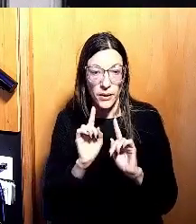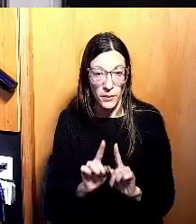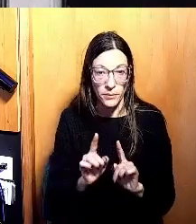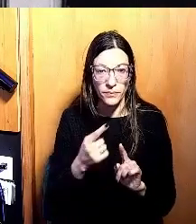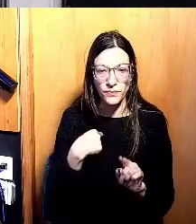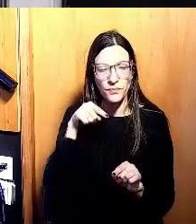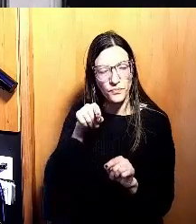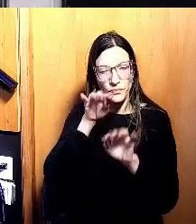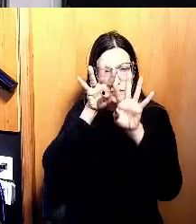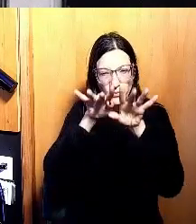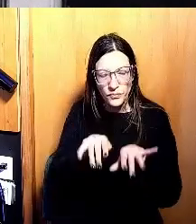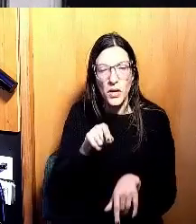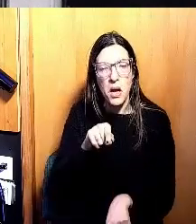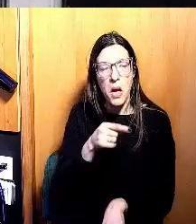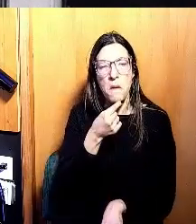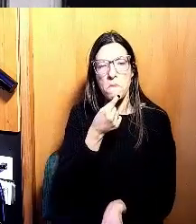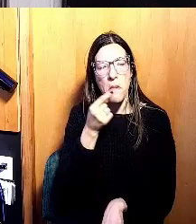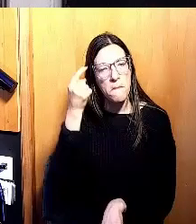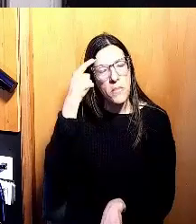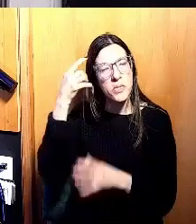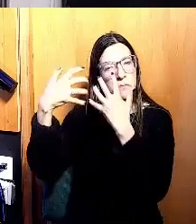extraen lo que son las conclusiones.